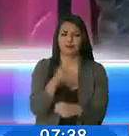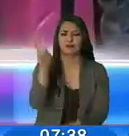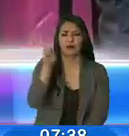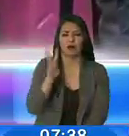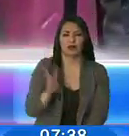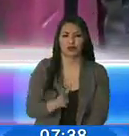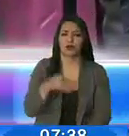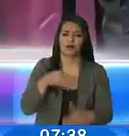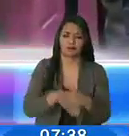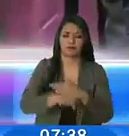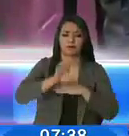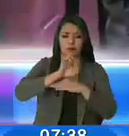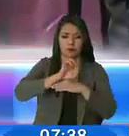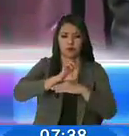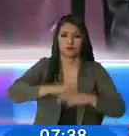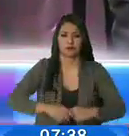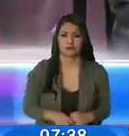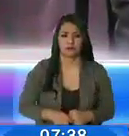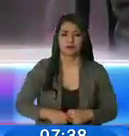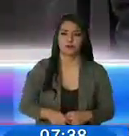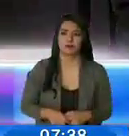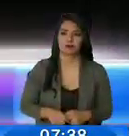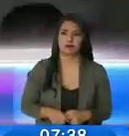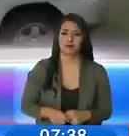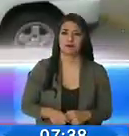que llegan a nuestro país.